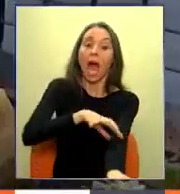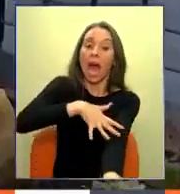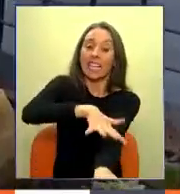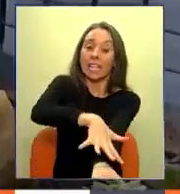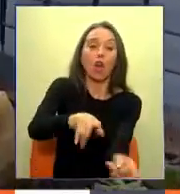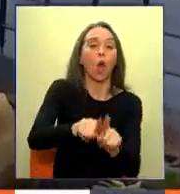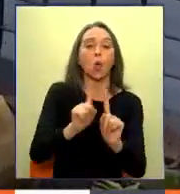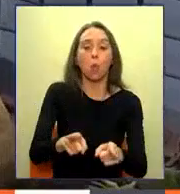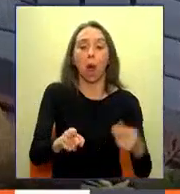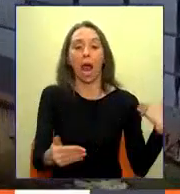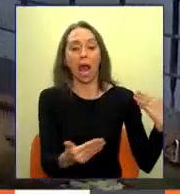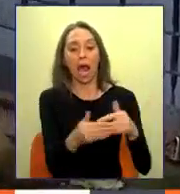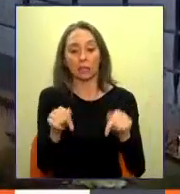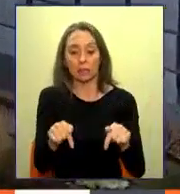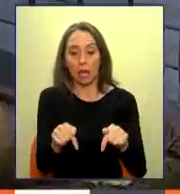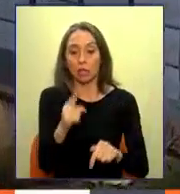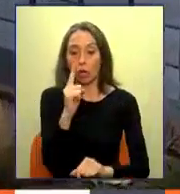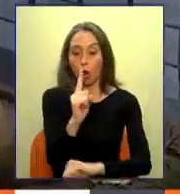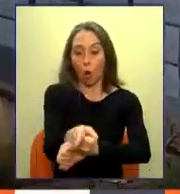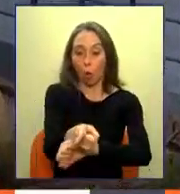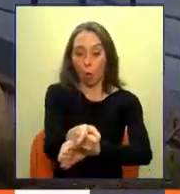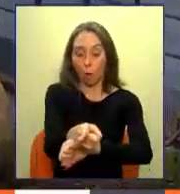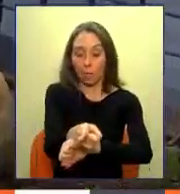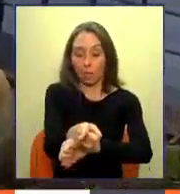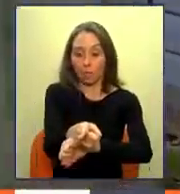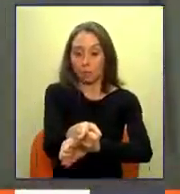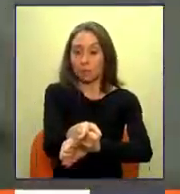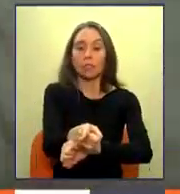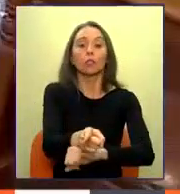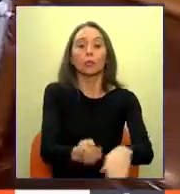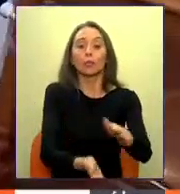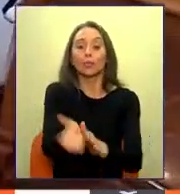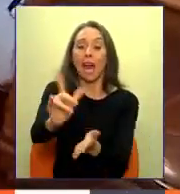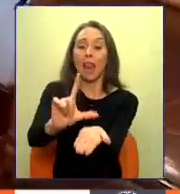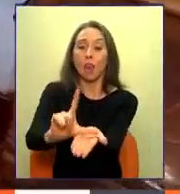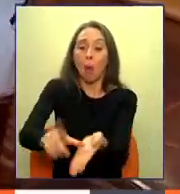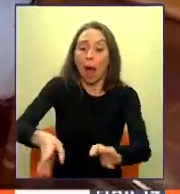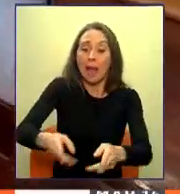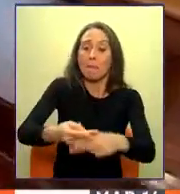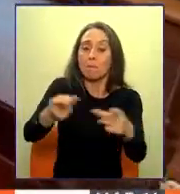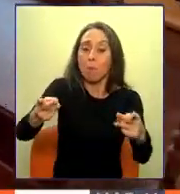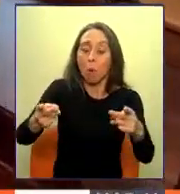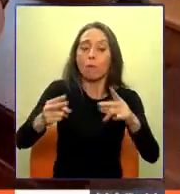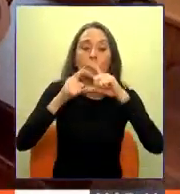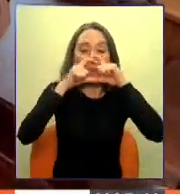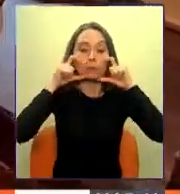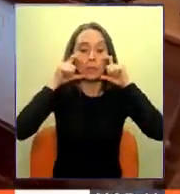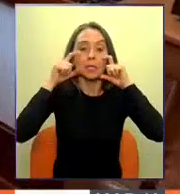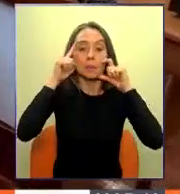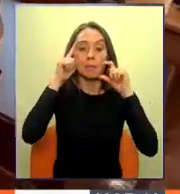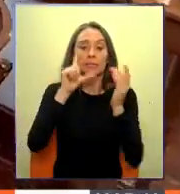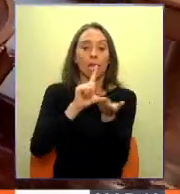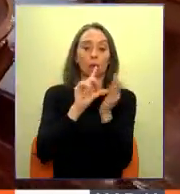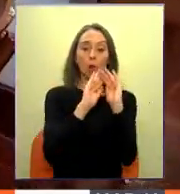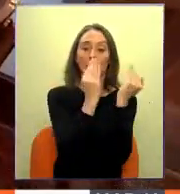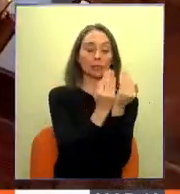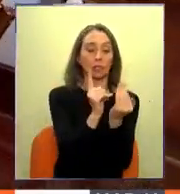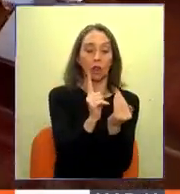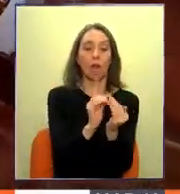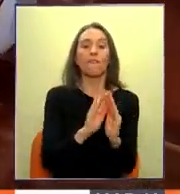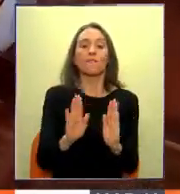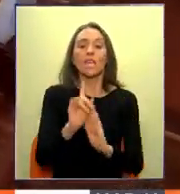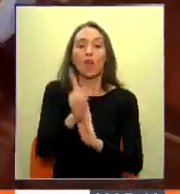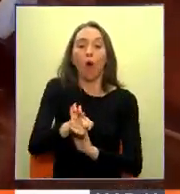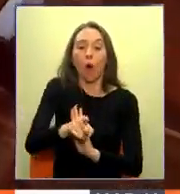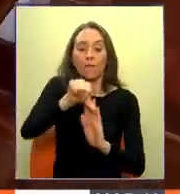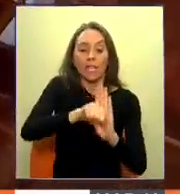salvo que desde hoy es obligatorio el uso de mascarillas en todos los lugares públicos, no solo en recintos cerrados, y se terminó la cuarentena obligatoria